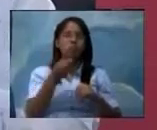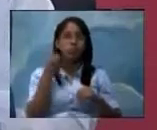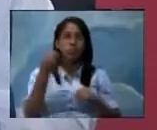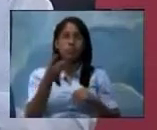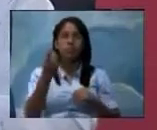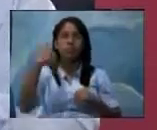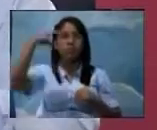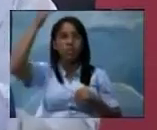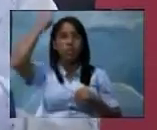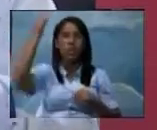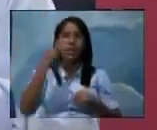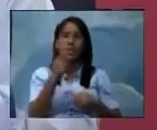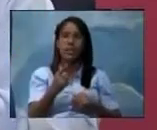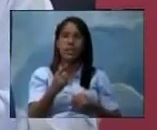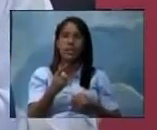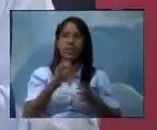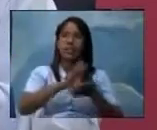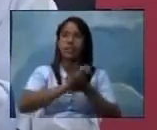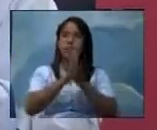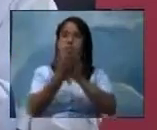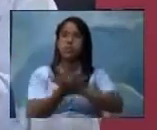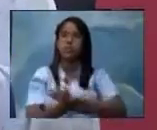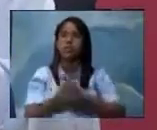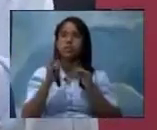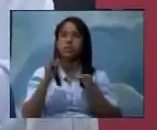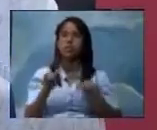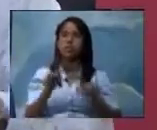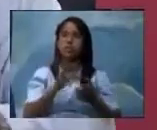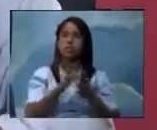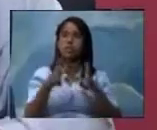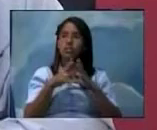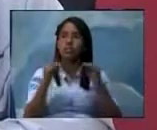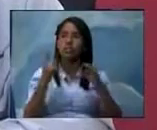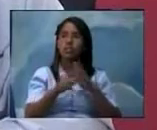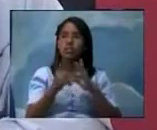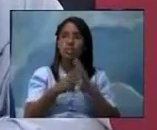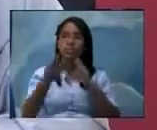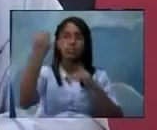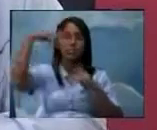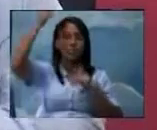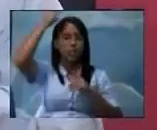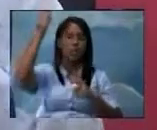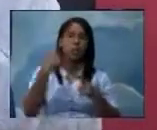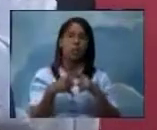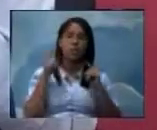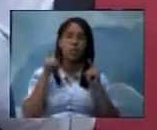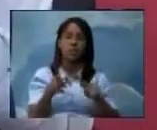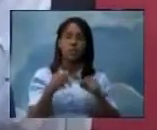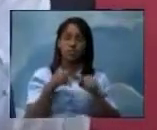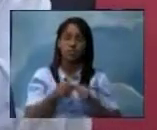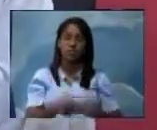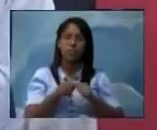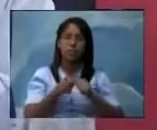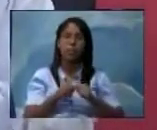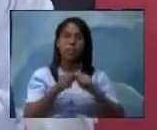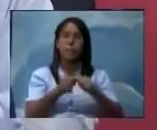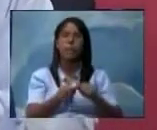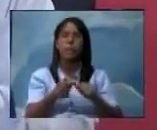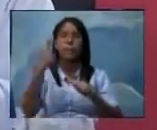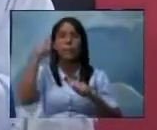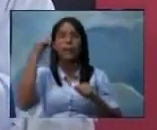Daniel al rey. Le dice: desmenuzarán y destruirán a todos estos reinos, pero él